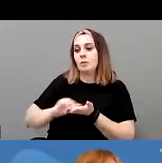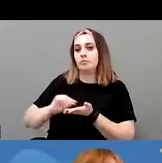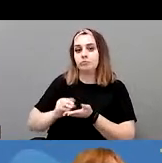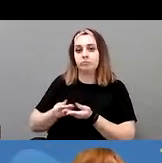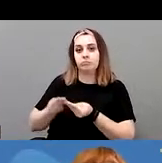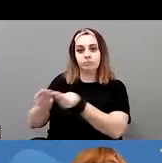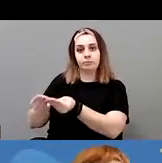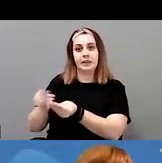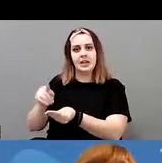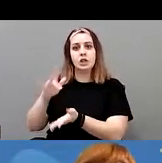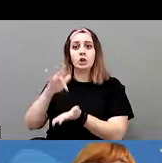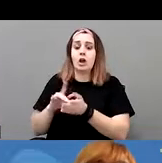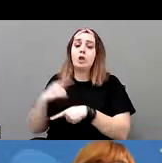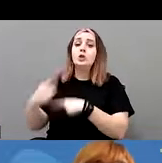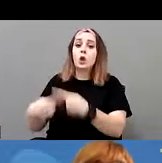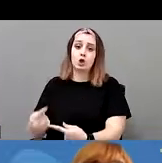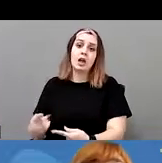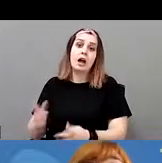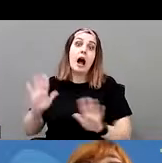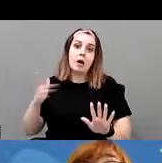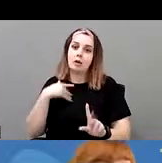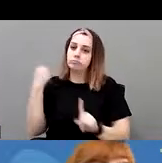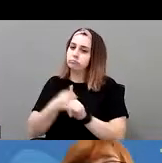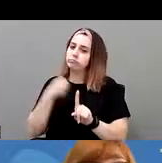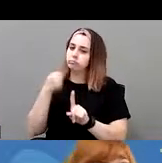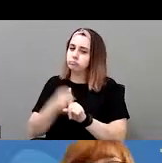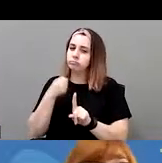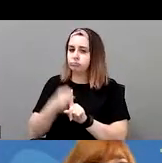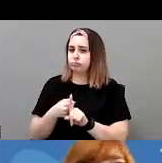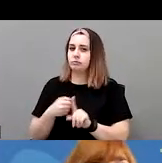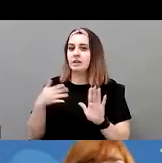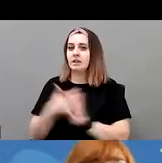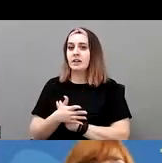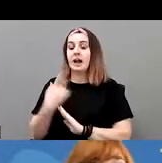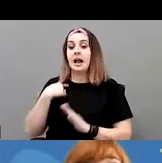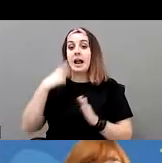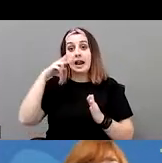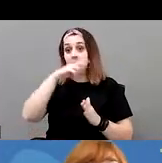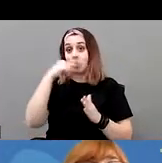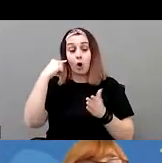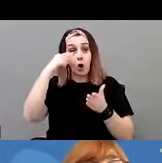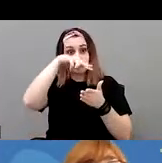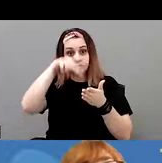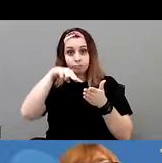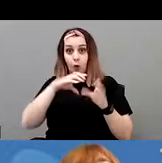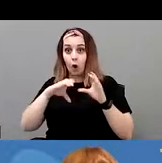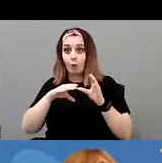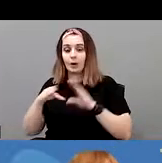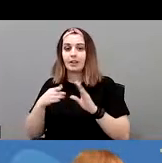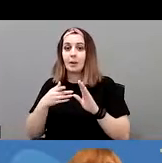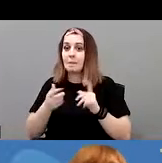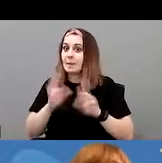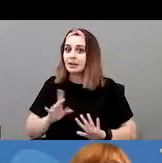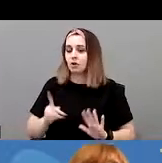estamos encontrando en el día a día. Ahora bien, tenemos que pelearlo. Ahora, no solo son lectores oculares lo que necesitamos, lo que componen SAC son muchísimas más